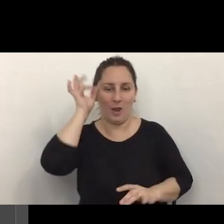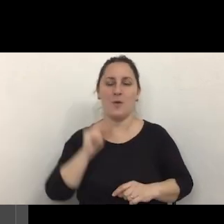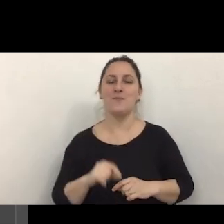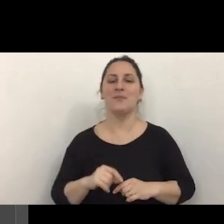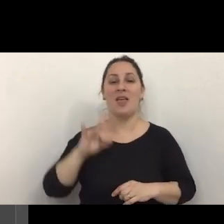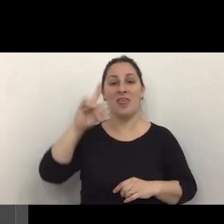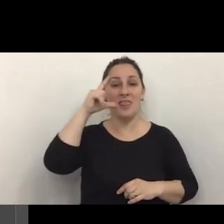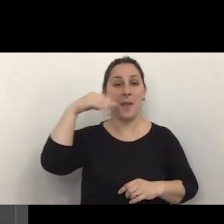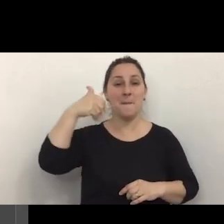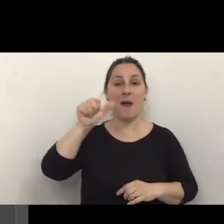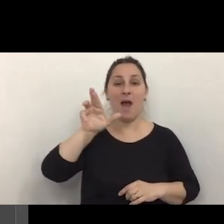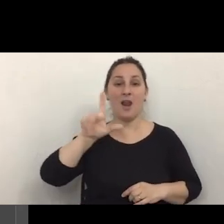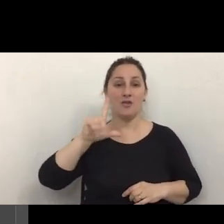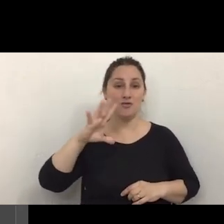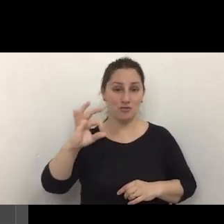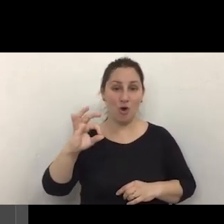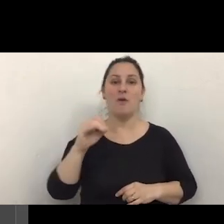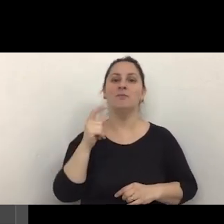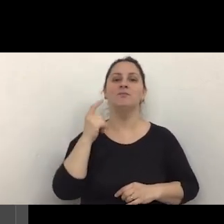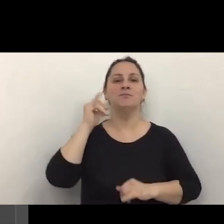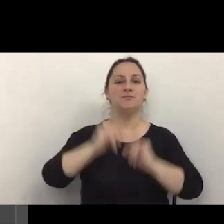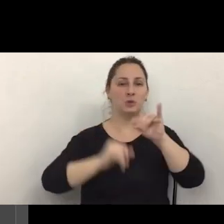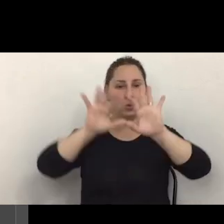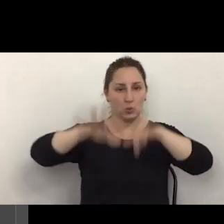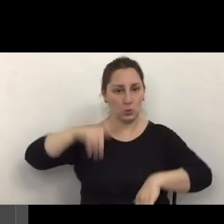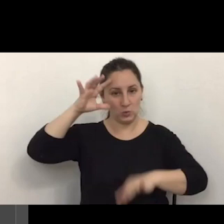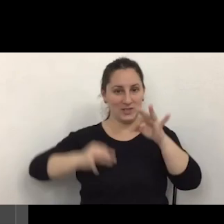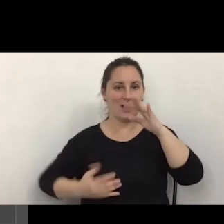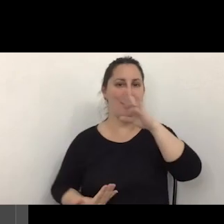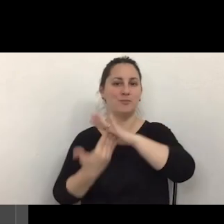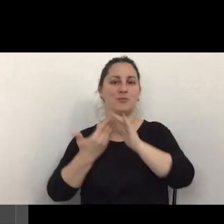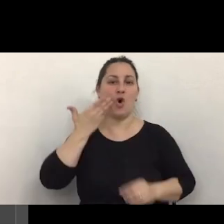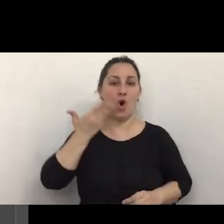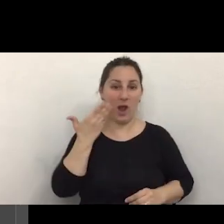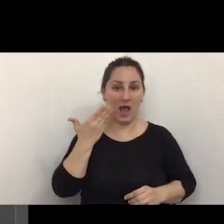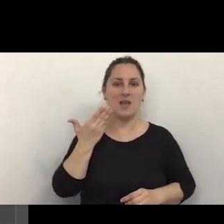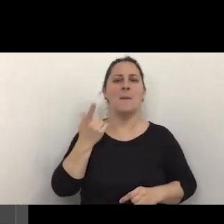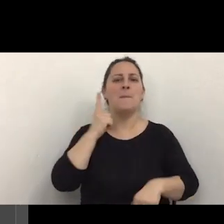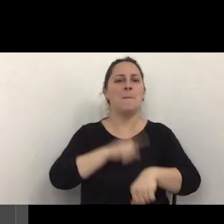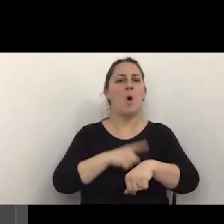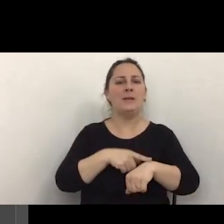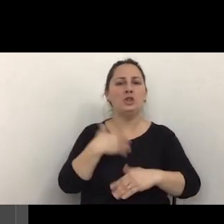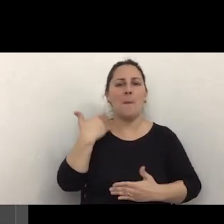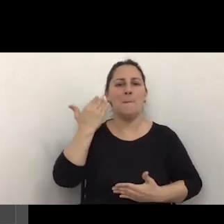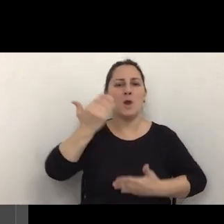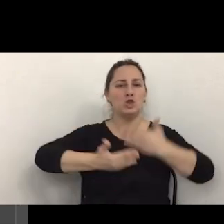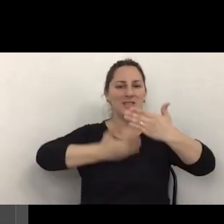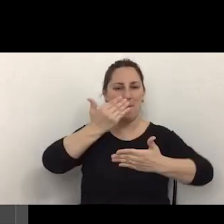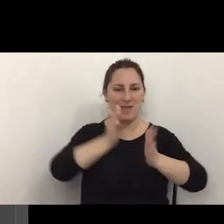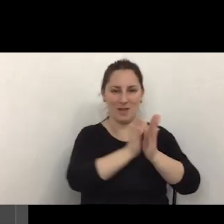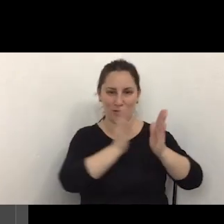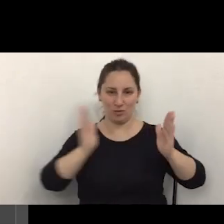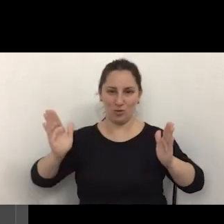Marco comentó el fallo, primero el del tribunal oral, en realidad ya desde el procesamiento